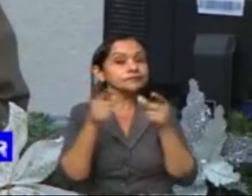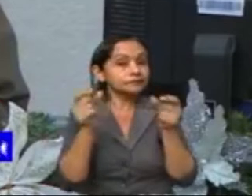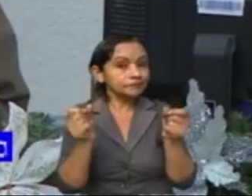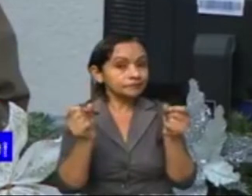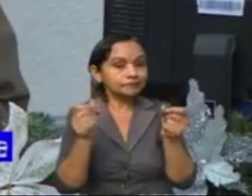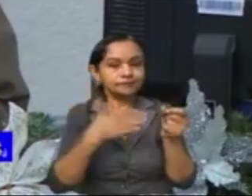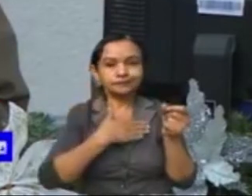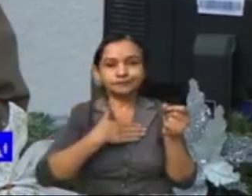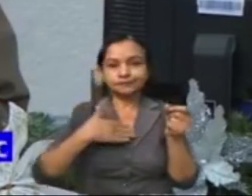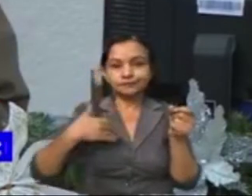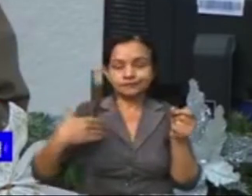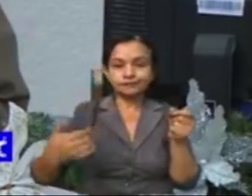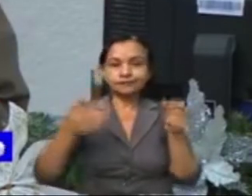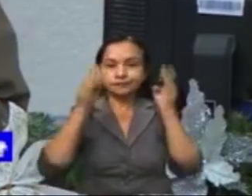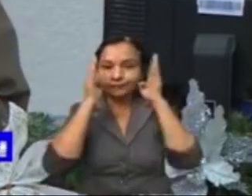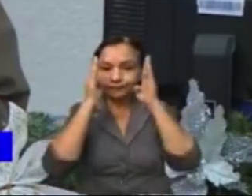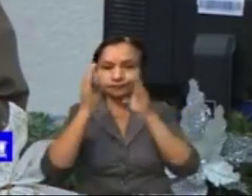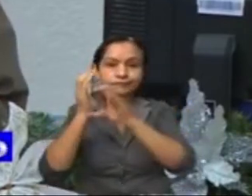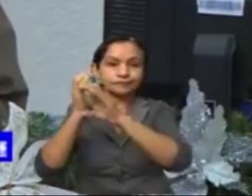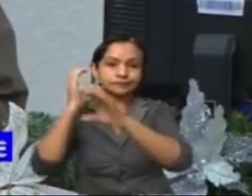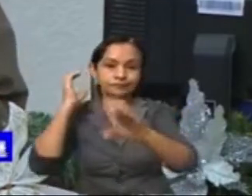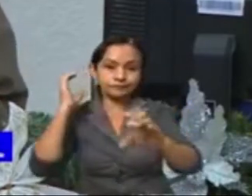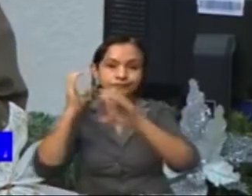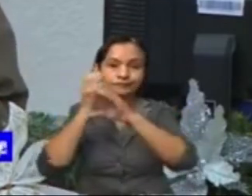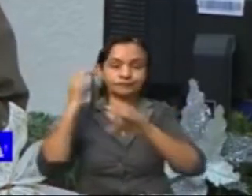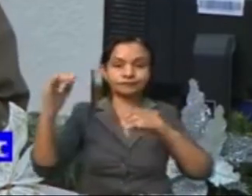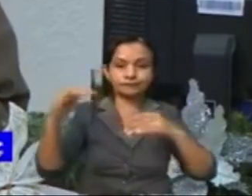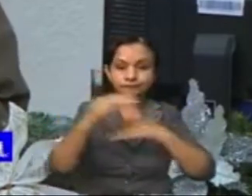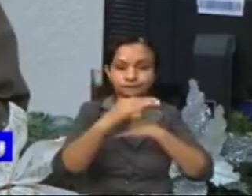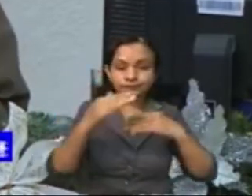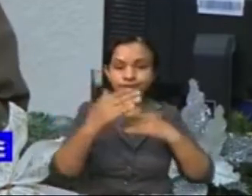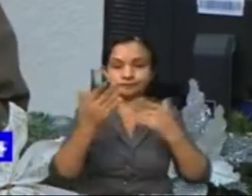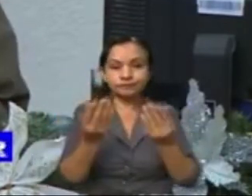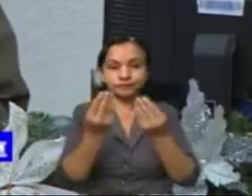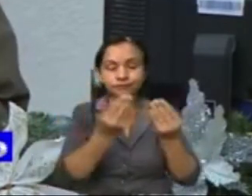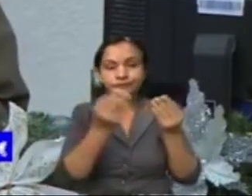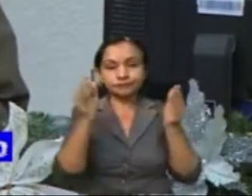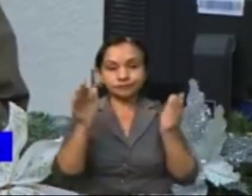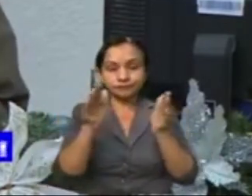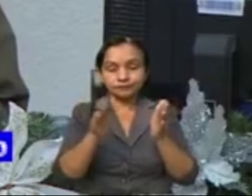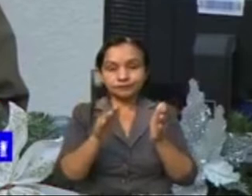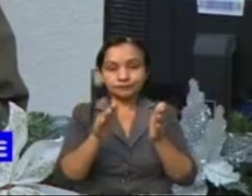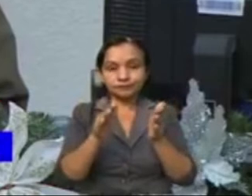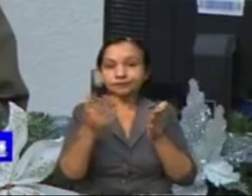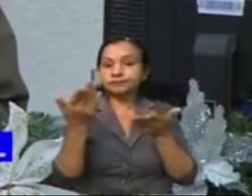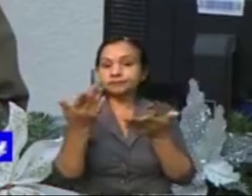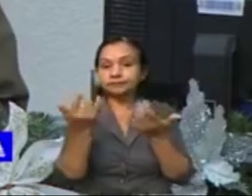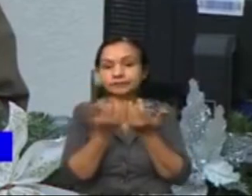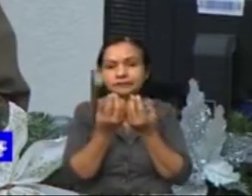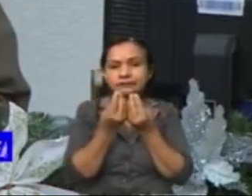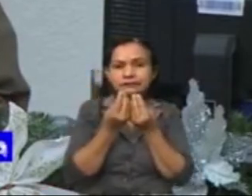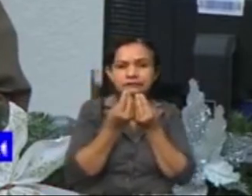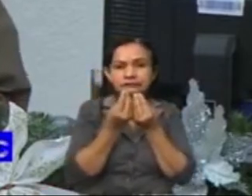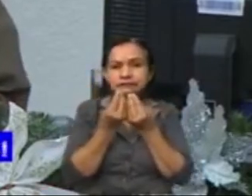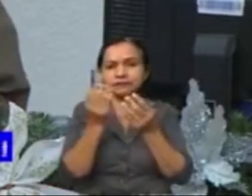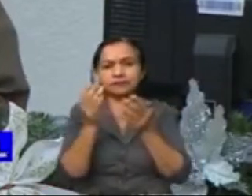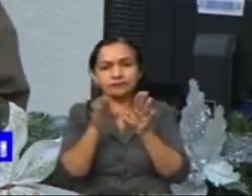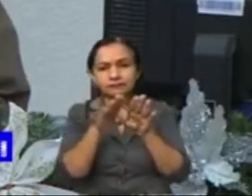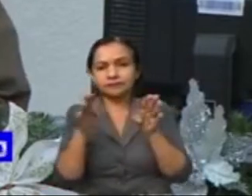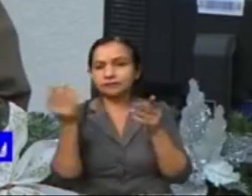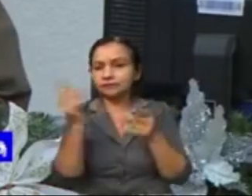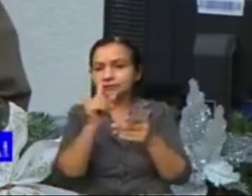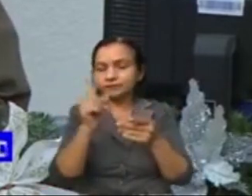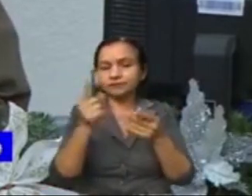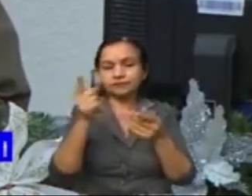Managua mejorará la calidad del servicio, adecuando la oferta con la demanda y reducir sustancialmente el grado de hacinamiento.